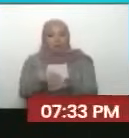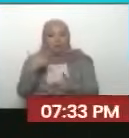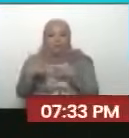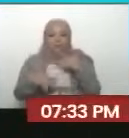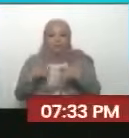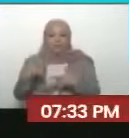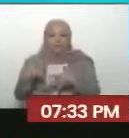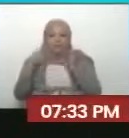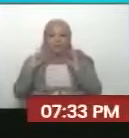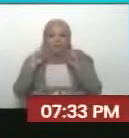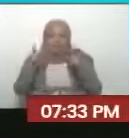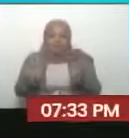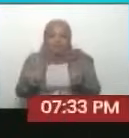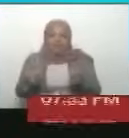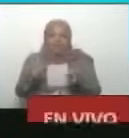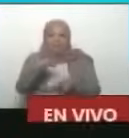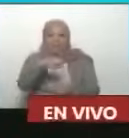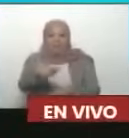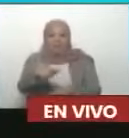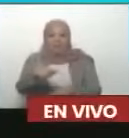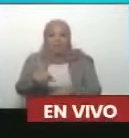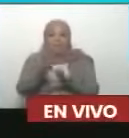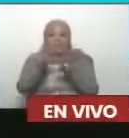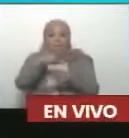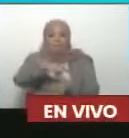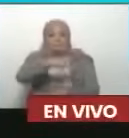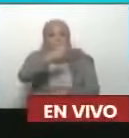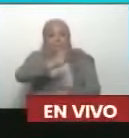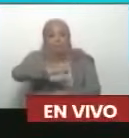hacer la ruta nadando de espalda.